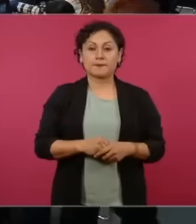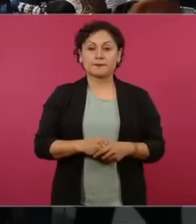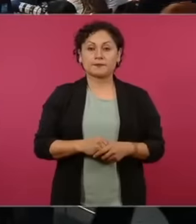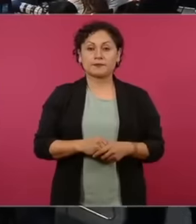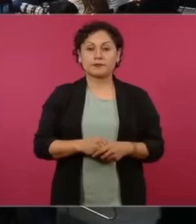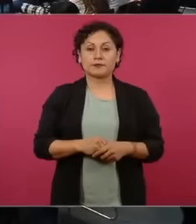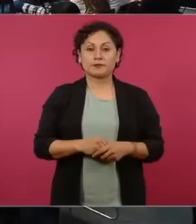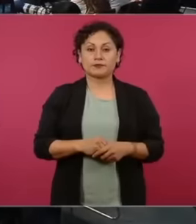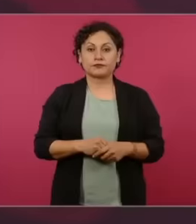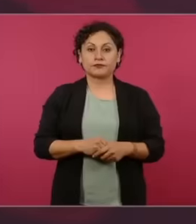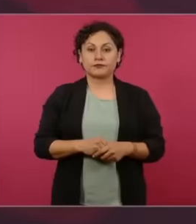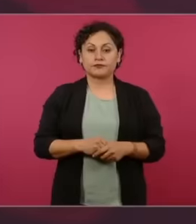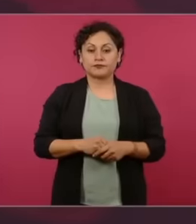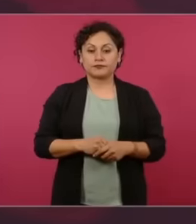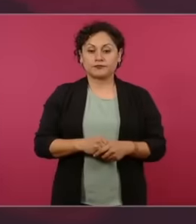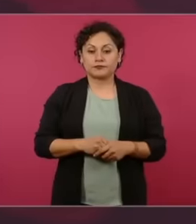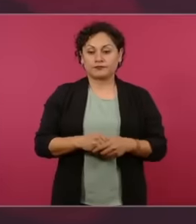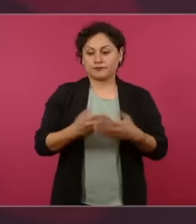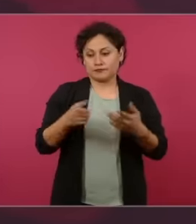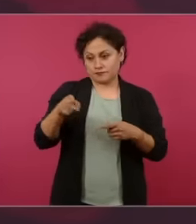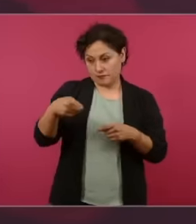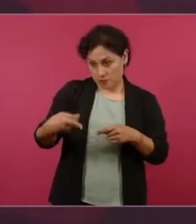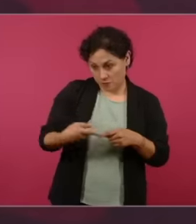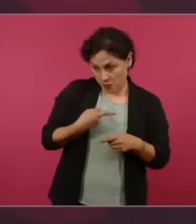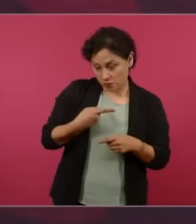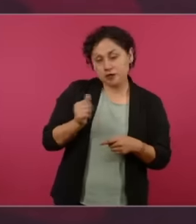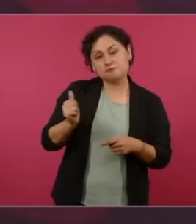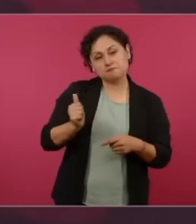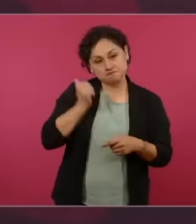se presta, ¿no?, tu pregunta para eso.